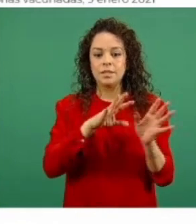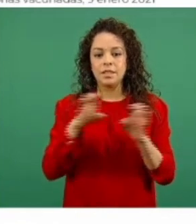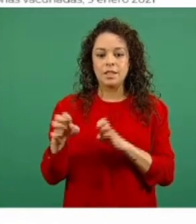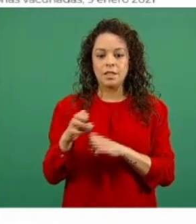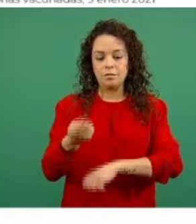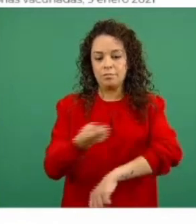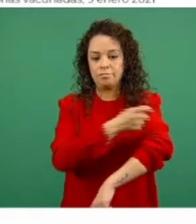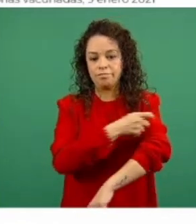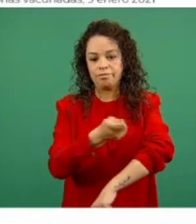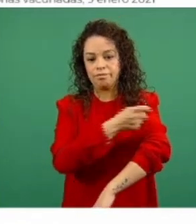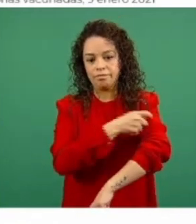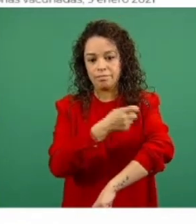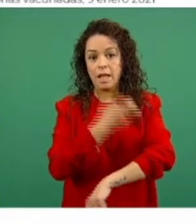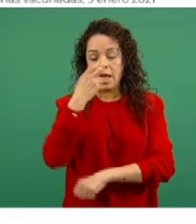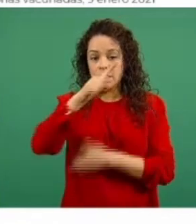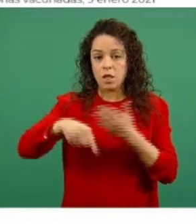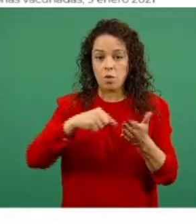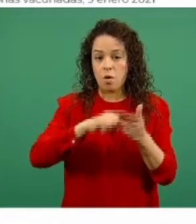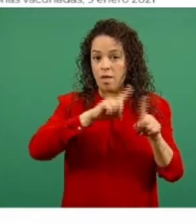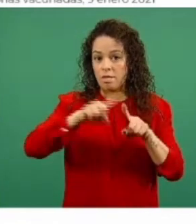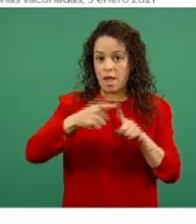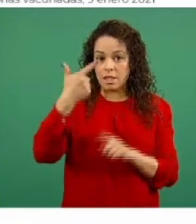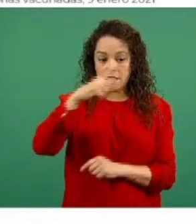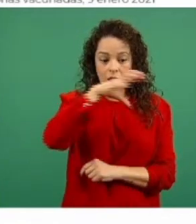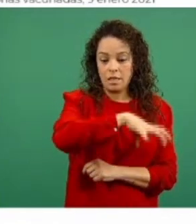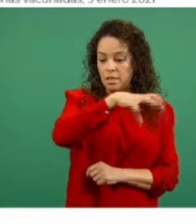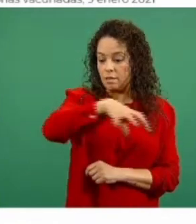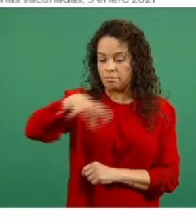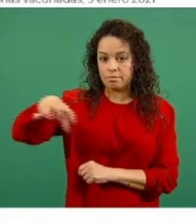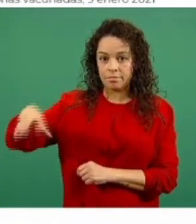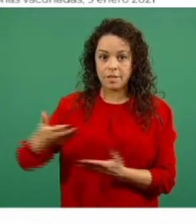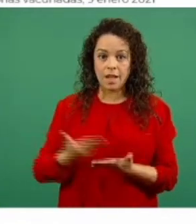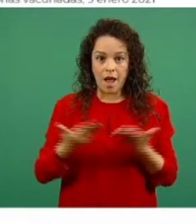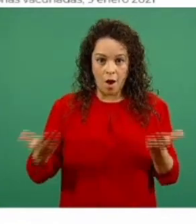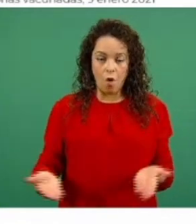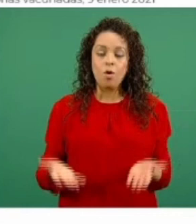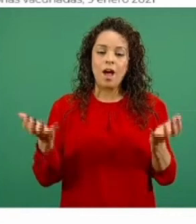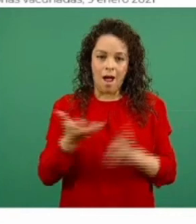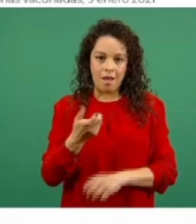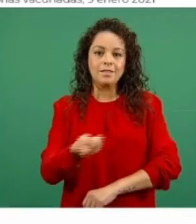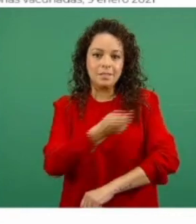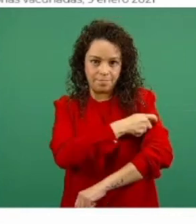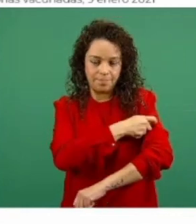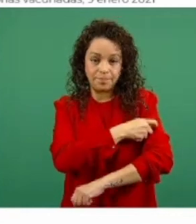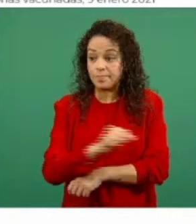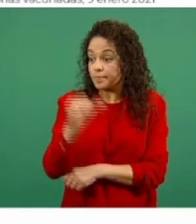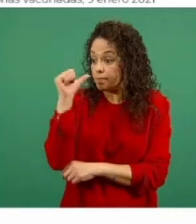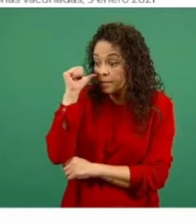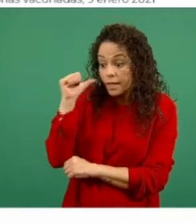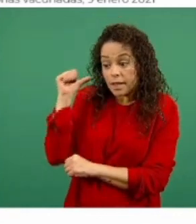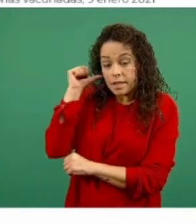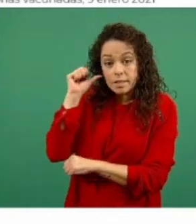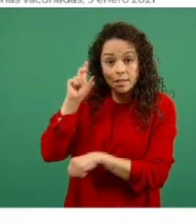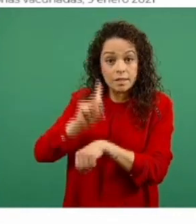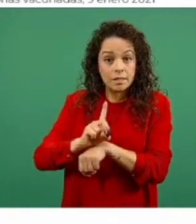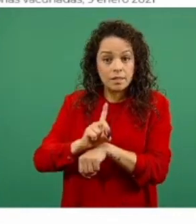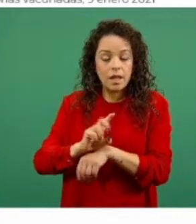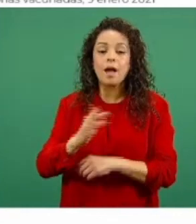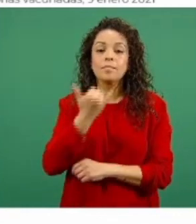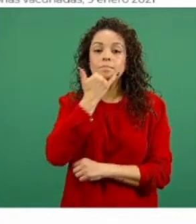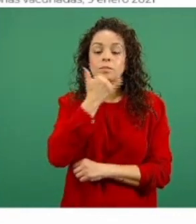estos 7 sitios en donde se está aplicando actualmente. Y el día de